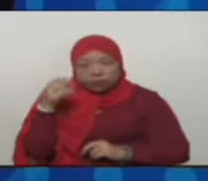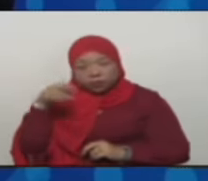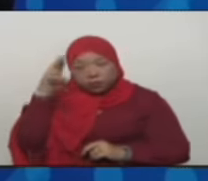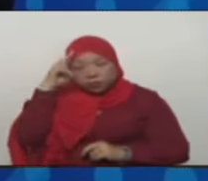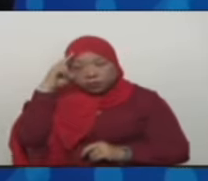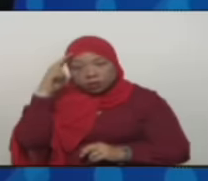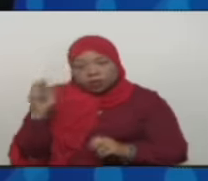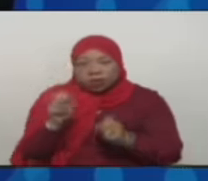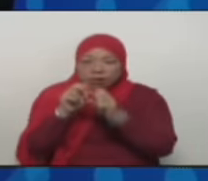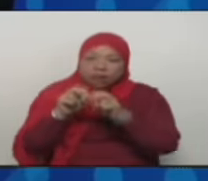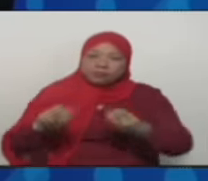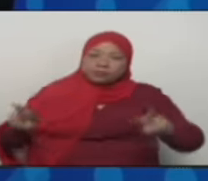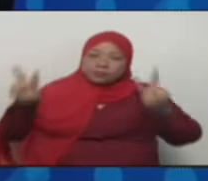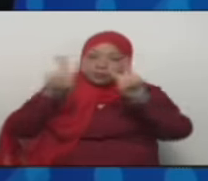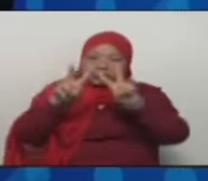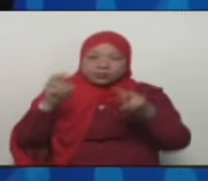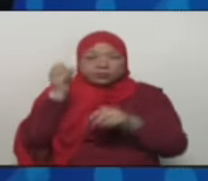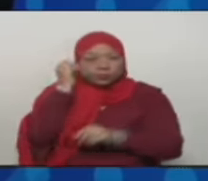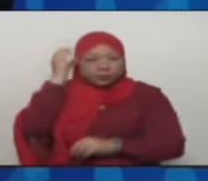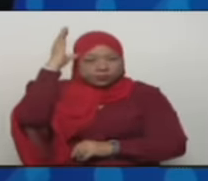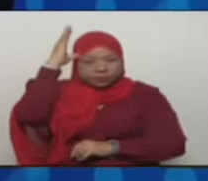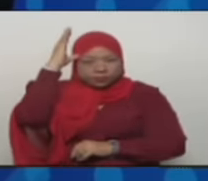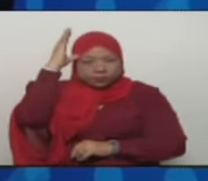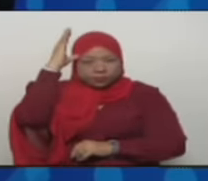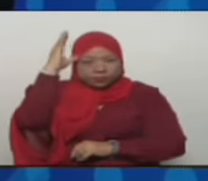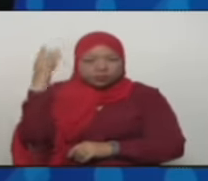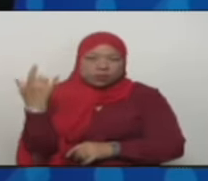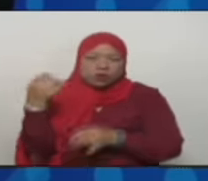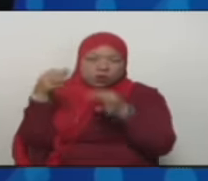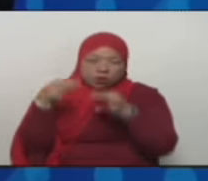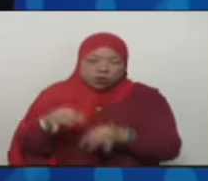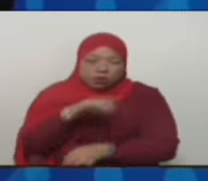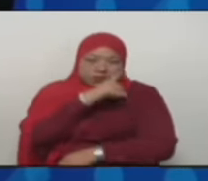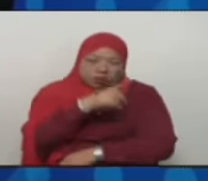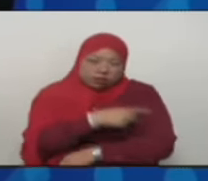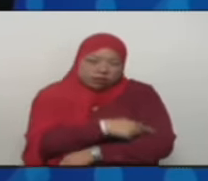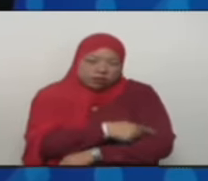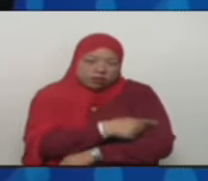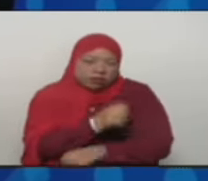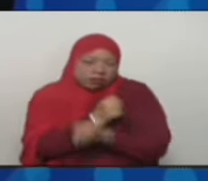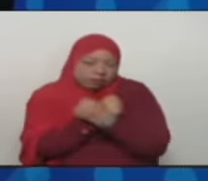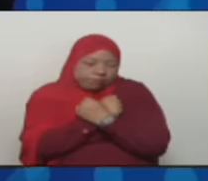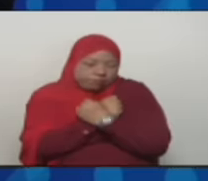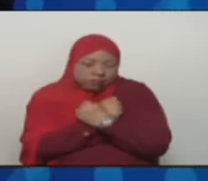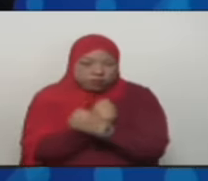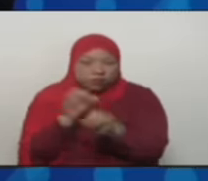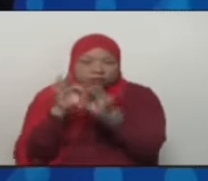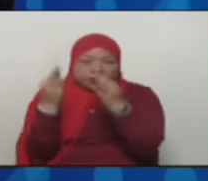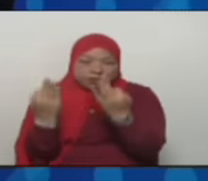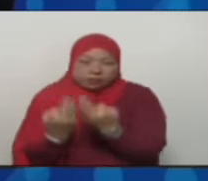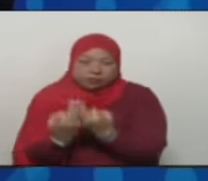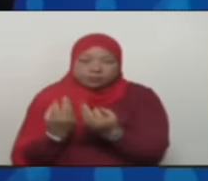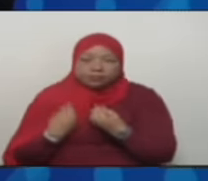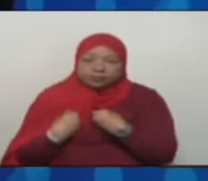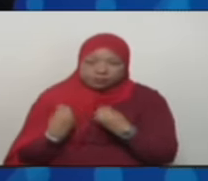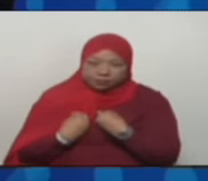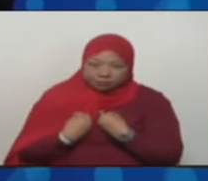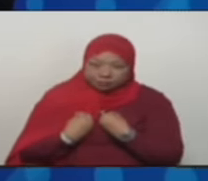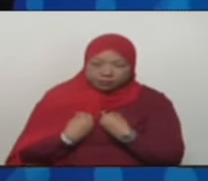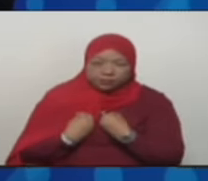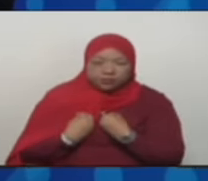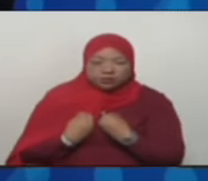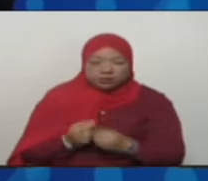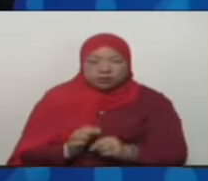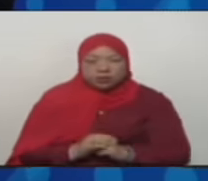llena de valores, de conocimiento y de mucha fuerza, y el amor a la vida, el